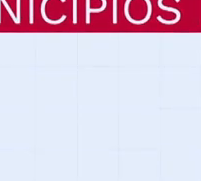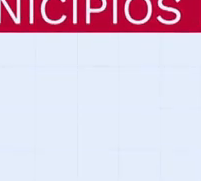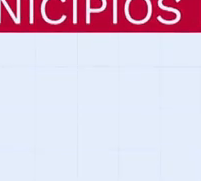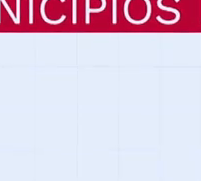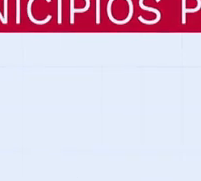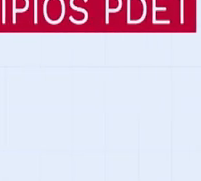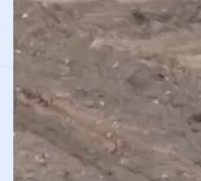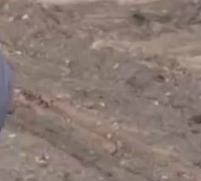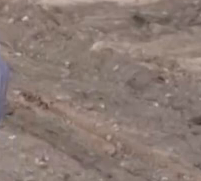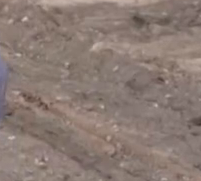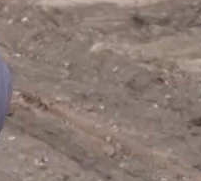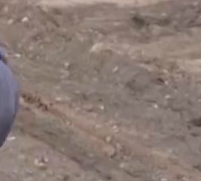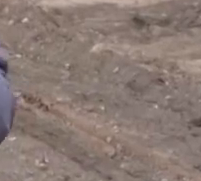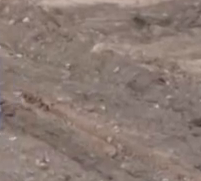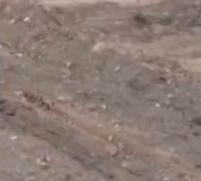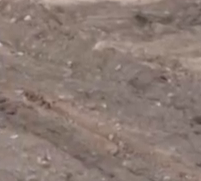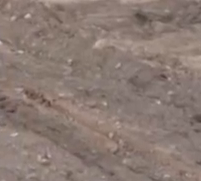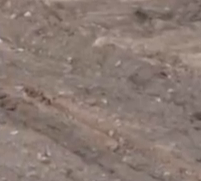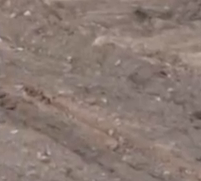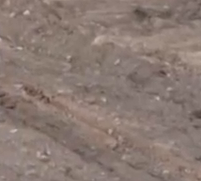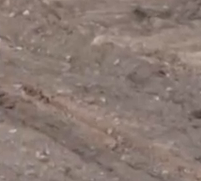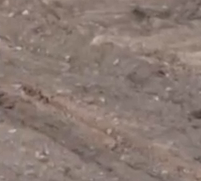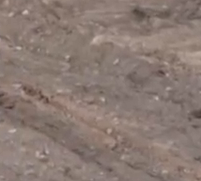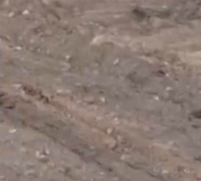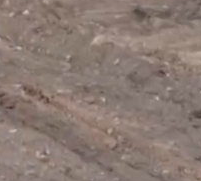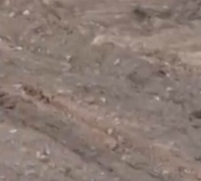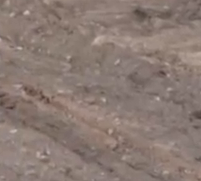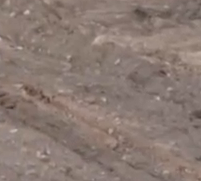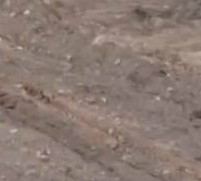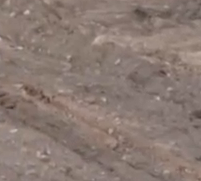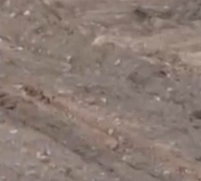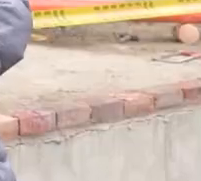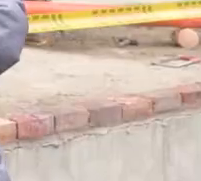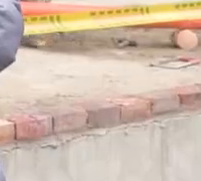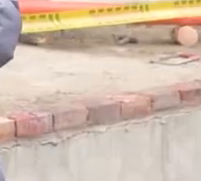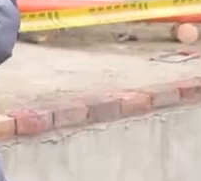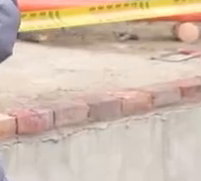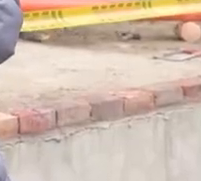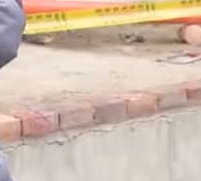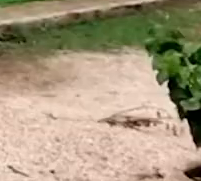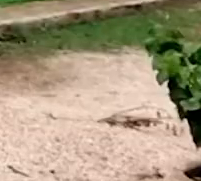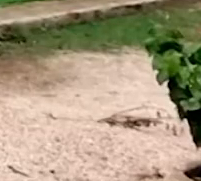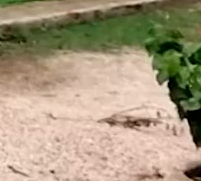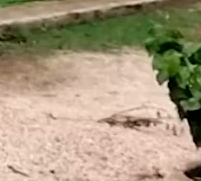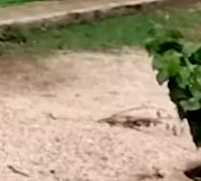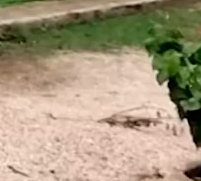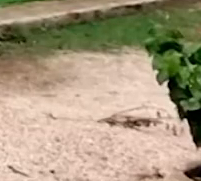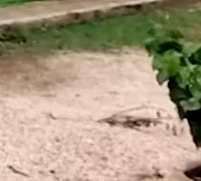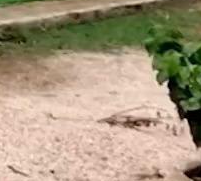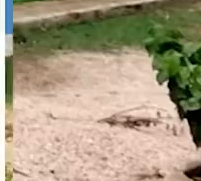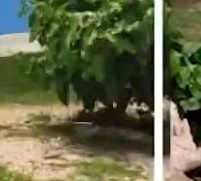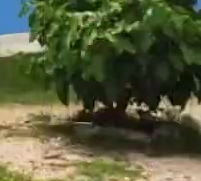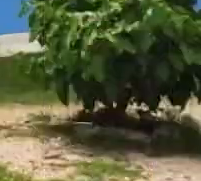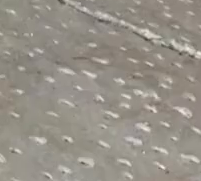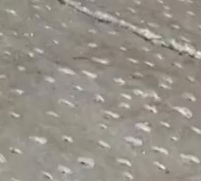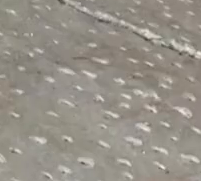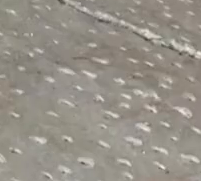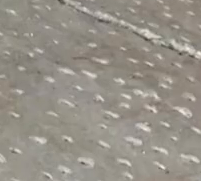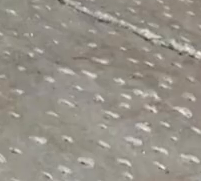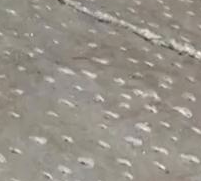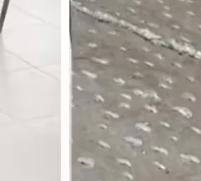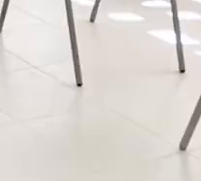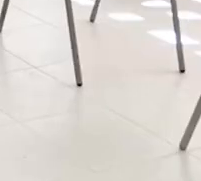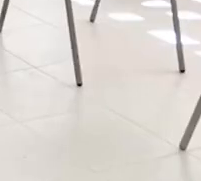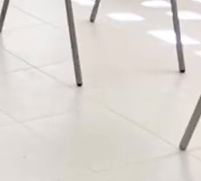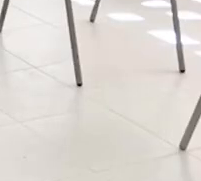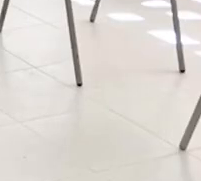PEDET. De 135 obras iniciadas de mejoramiento, ya hemos entregado 8 en los departamentos de Bolívar,